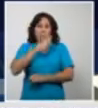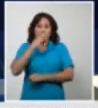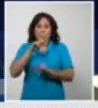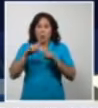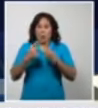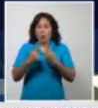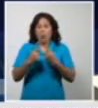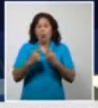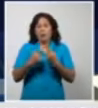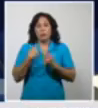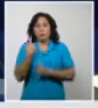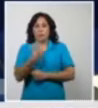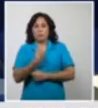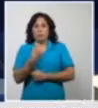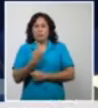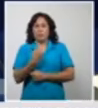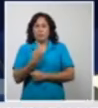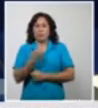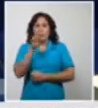pues con los